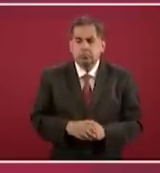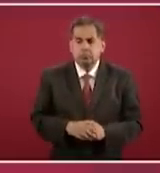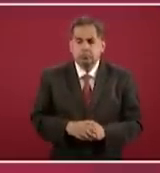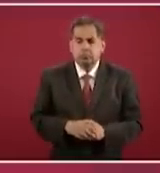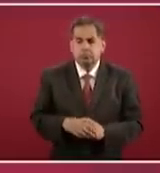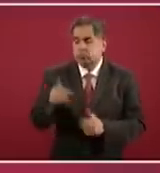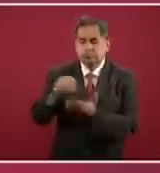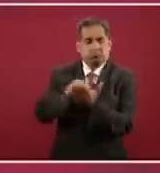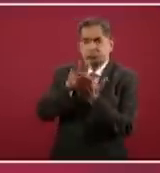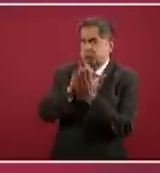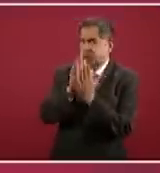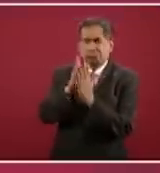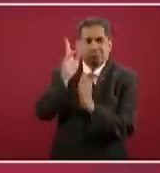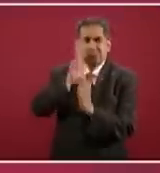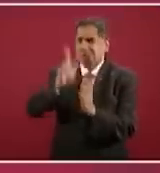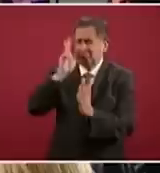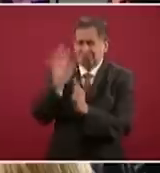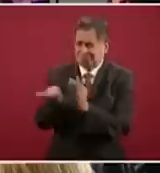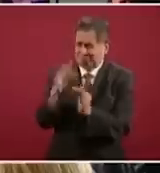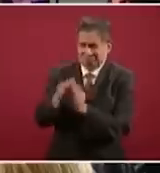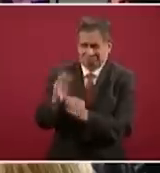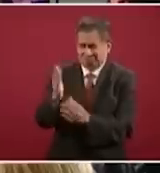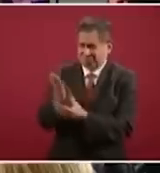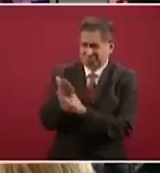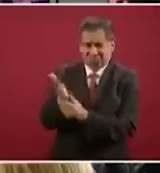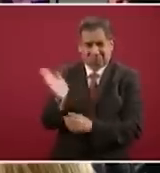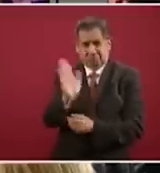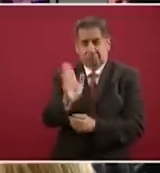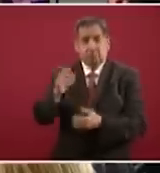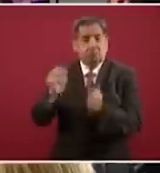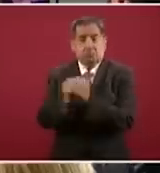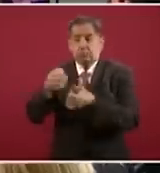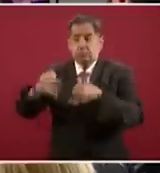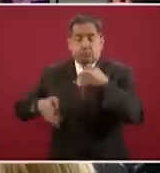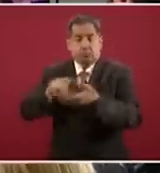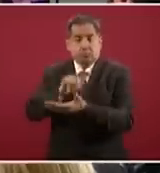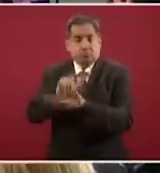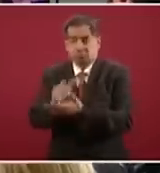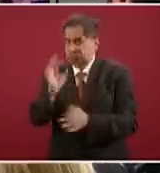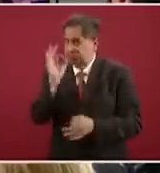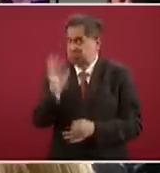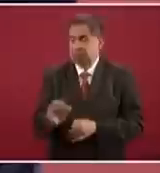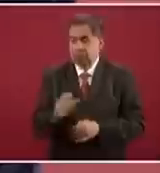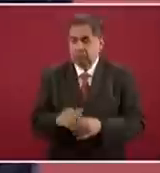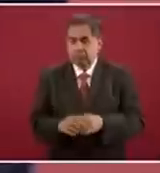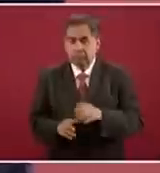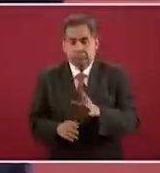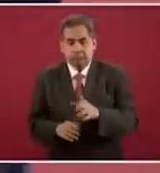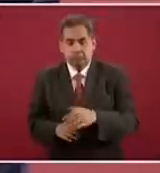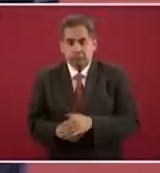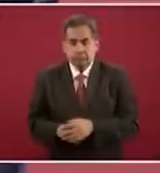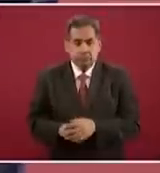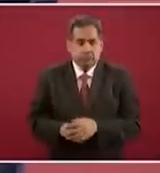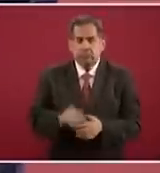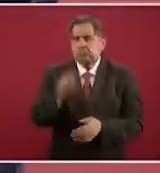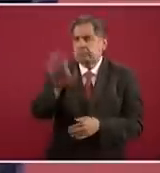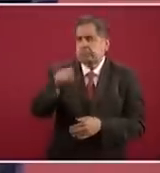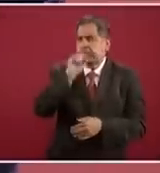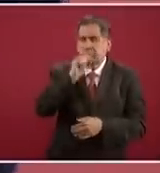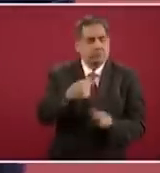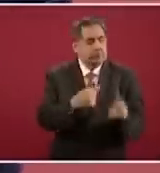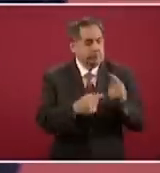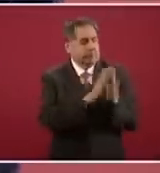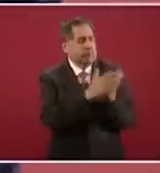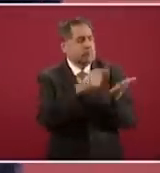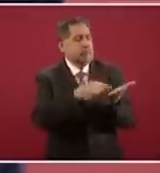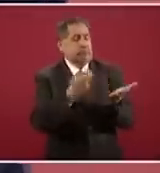está bien documentado en dos libros, presidente. Sí, y en una actuación judicial. A mí me han calumniado toda la vida